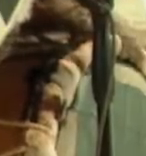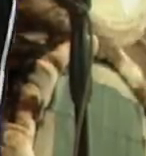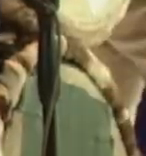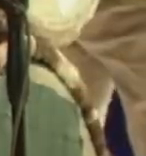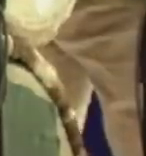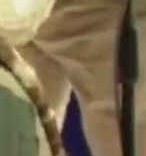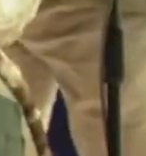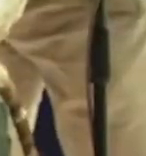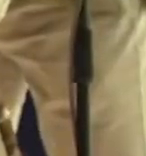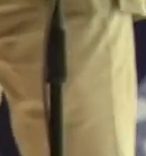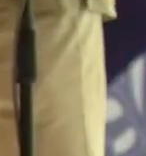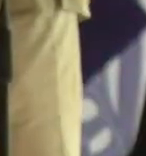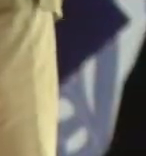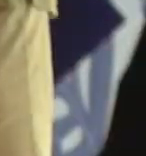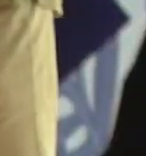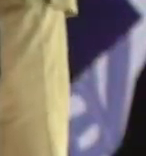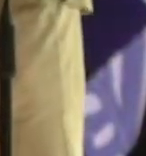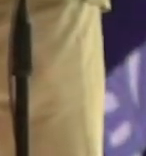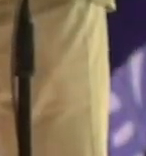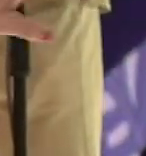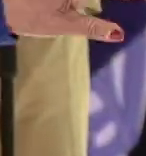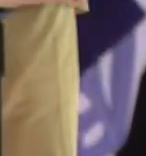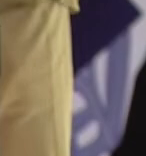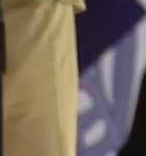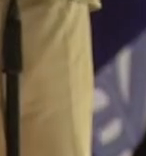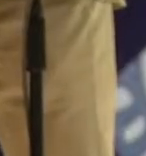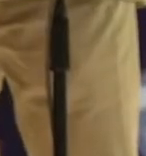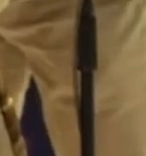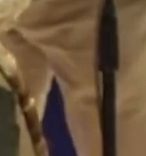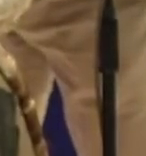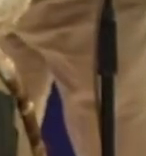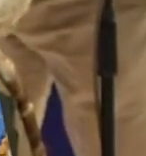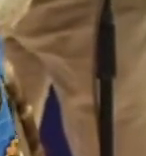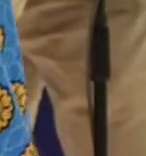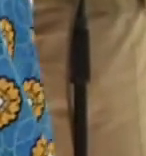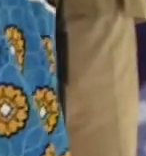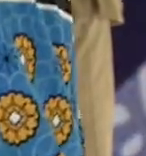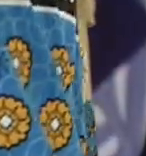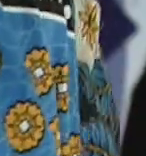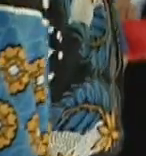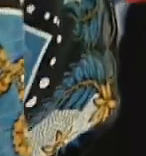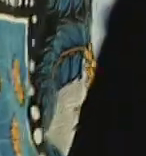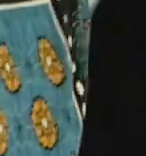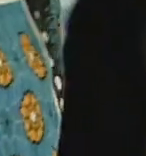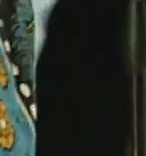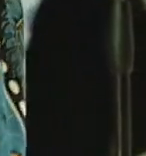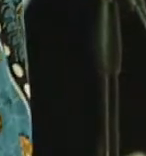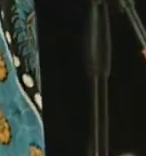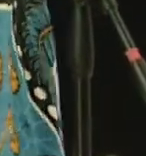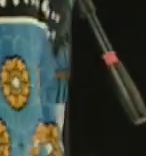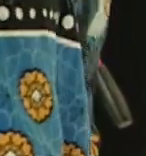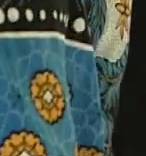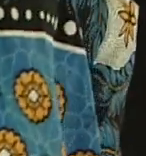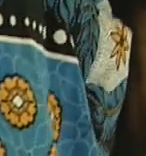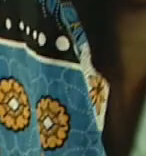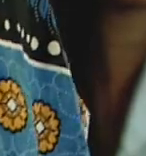Forma una fiesta, ponderorín, y mis sombras son un par de maracas